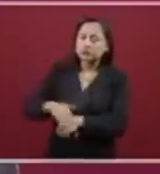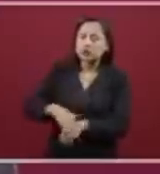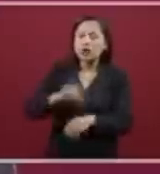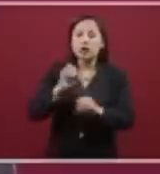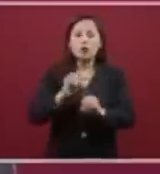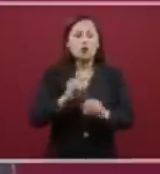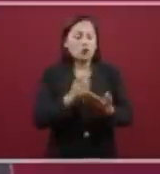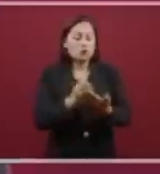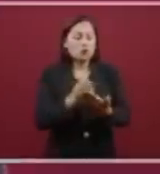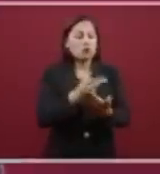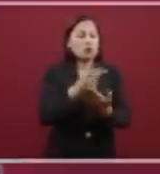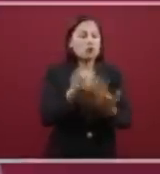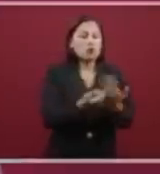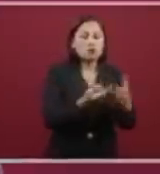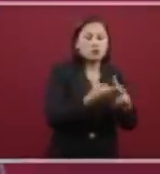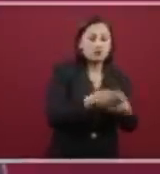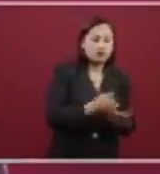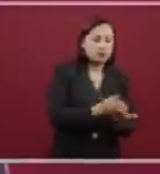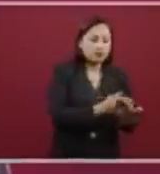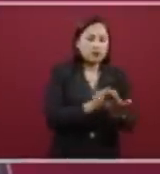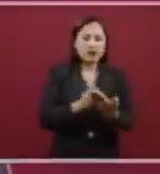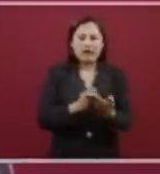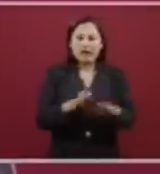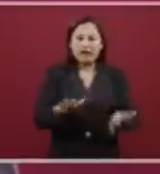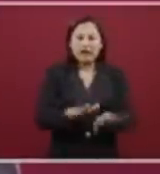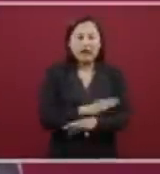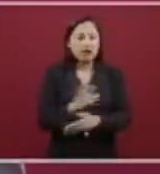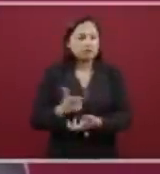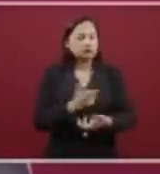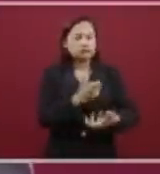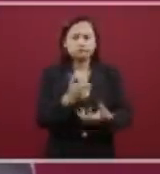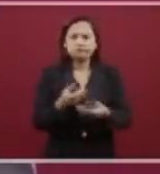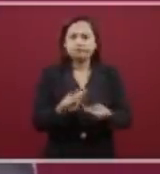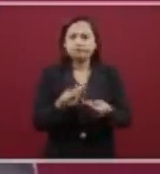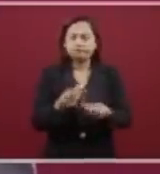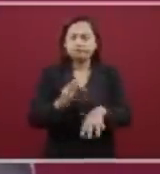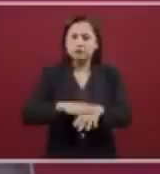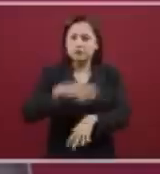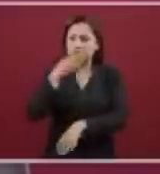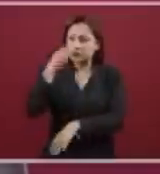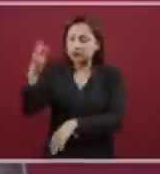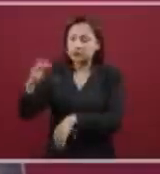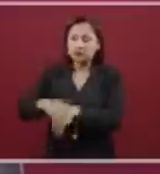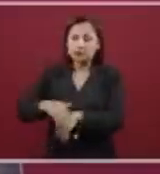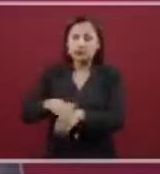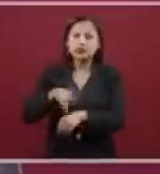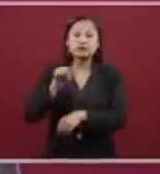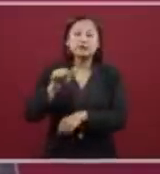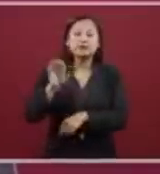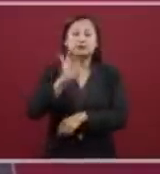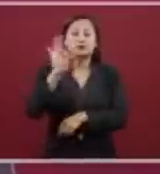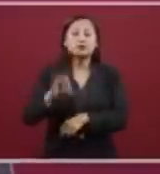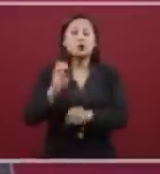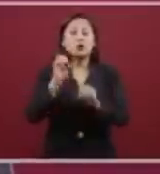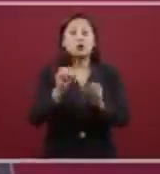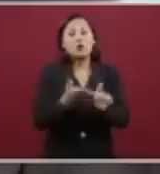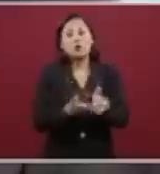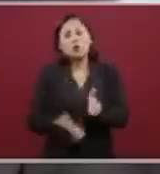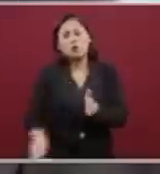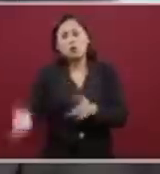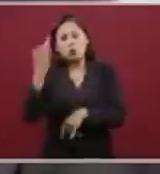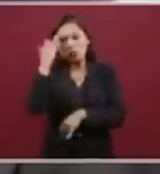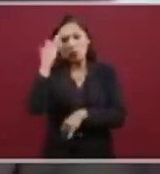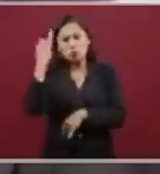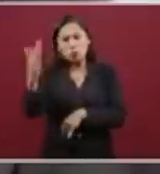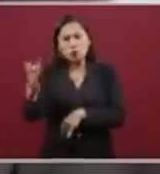25 por ciento que la entrada en operación del proyecto correspondiente se difieran más de tres años o